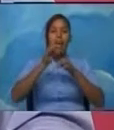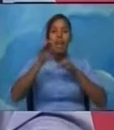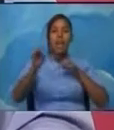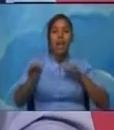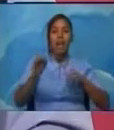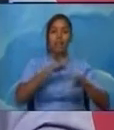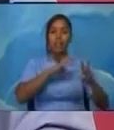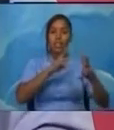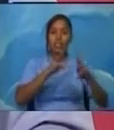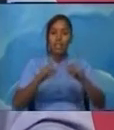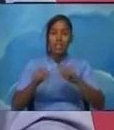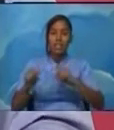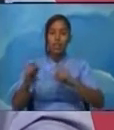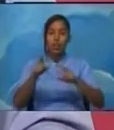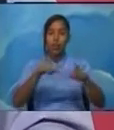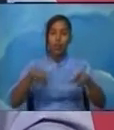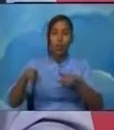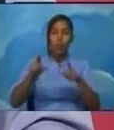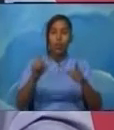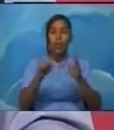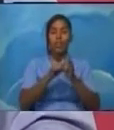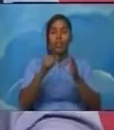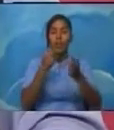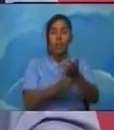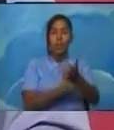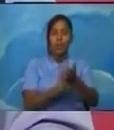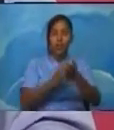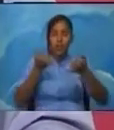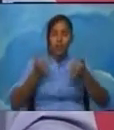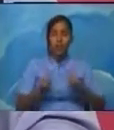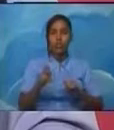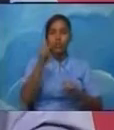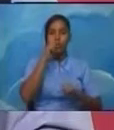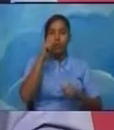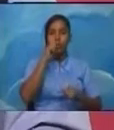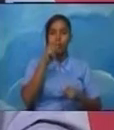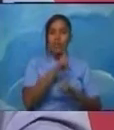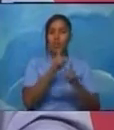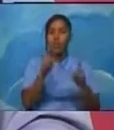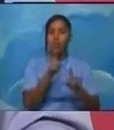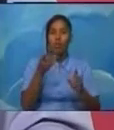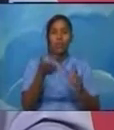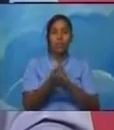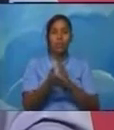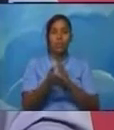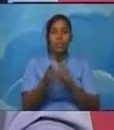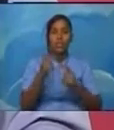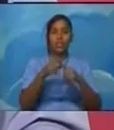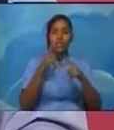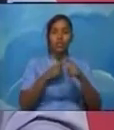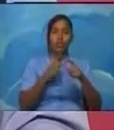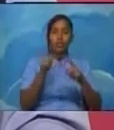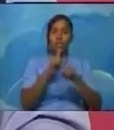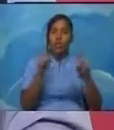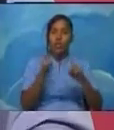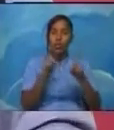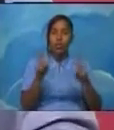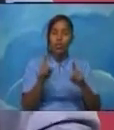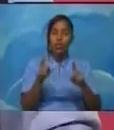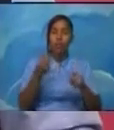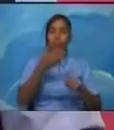territorio de los hermanos de los hijos de, o sea, de los hijos de Saúl. No les convenía. Entonces no